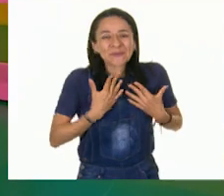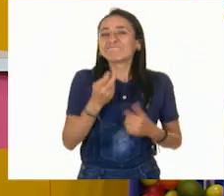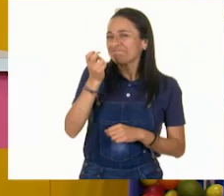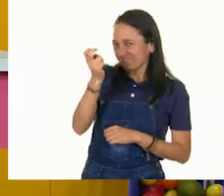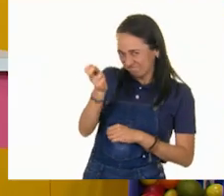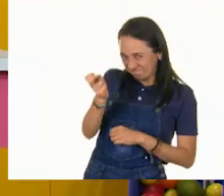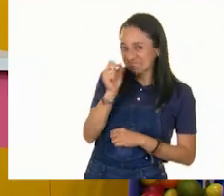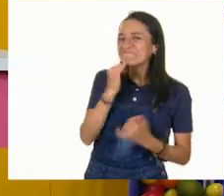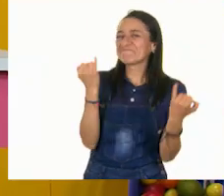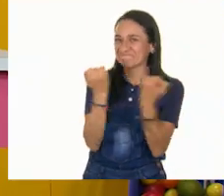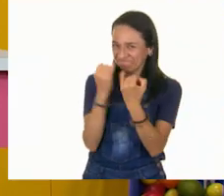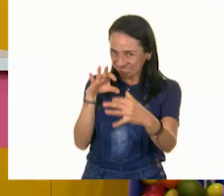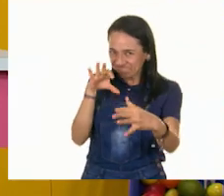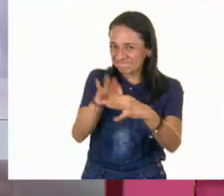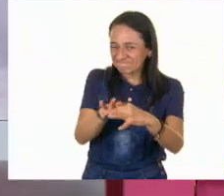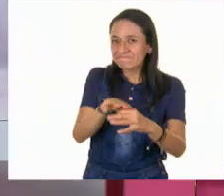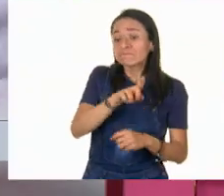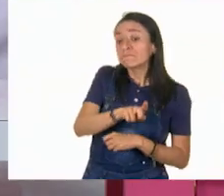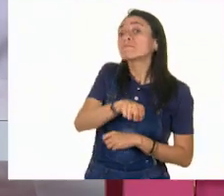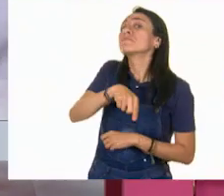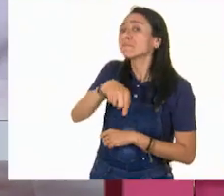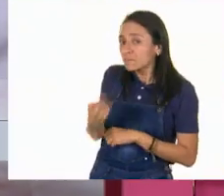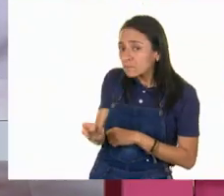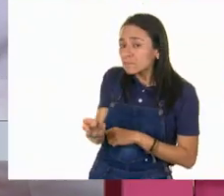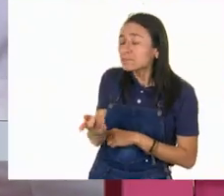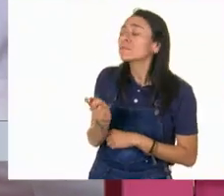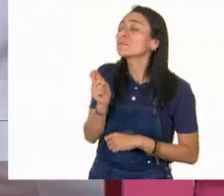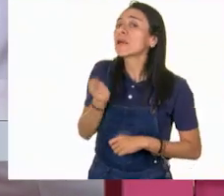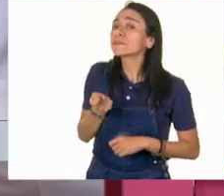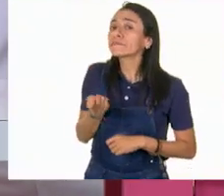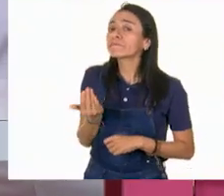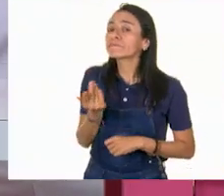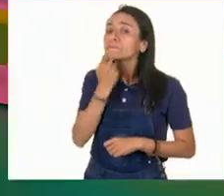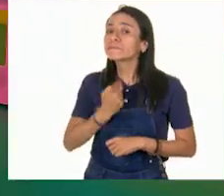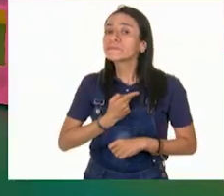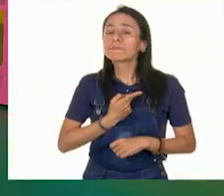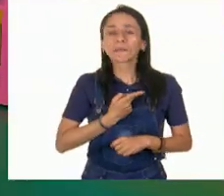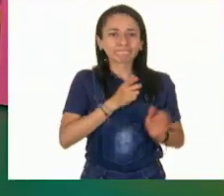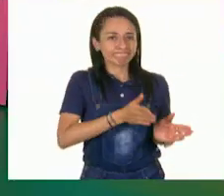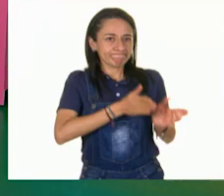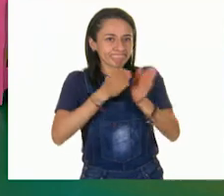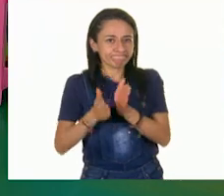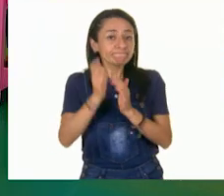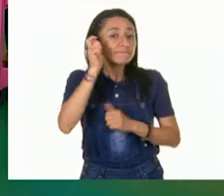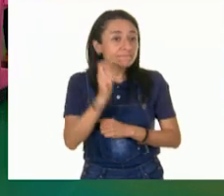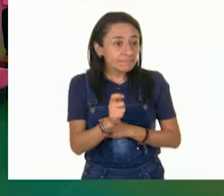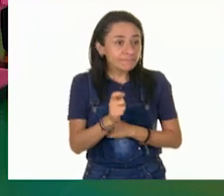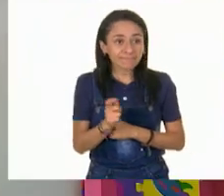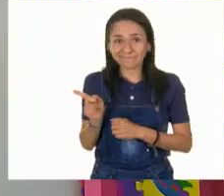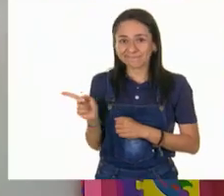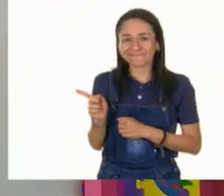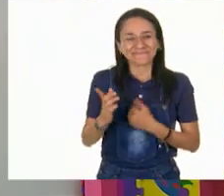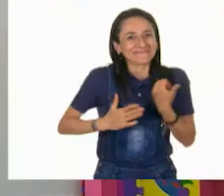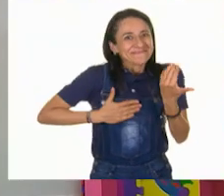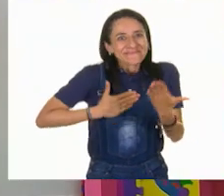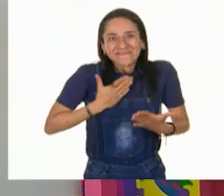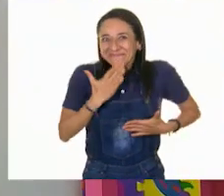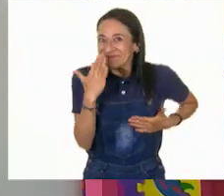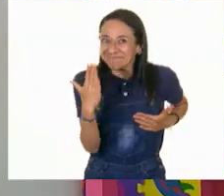La siguiente. Vamos con el siguiente, entonces. Dígamelo. El siguiente es la